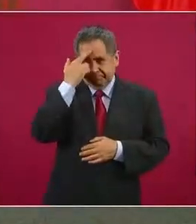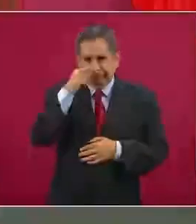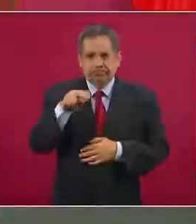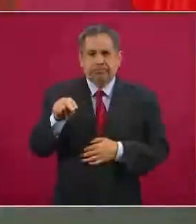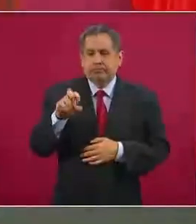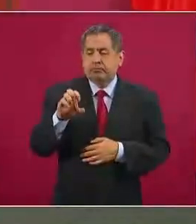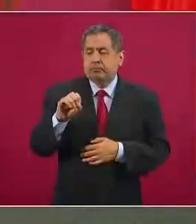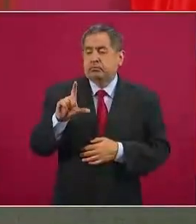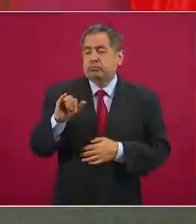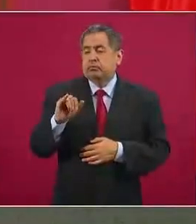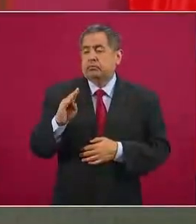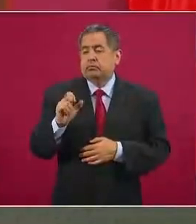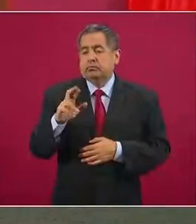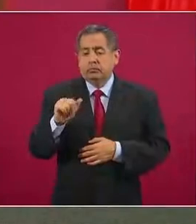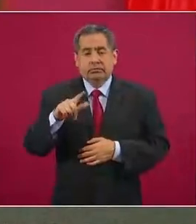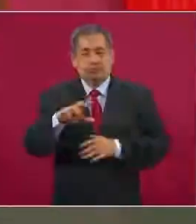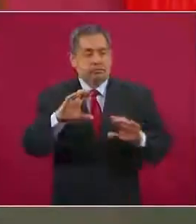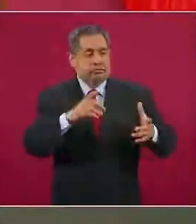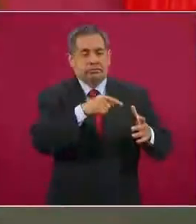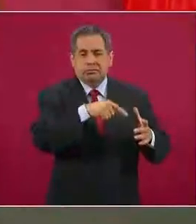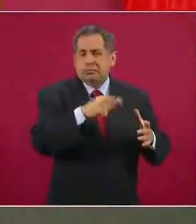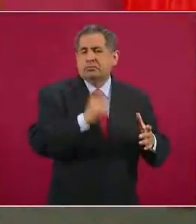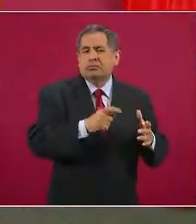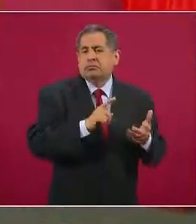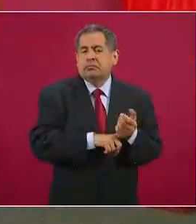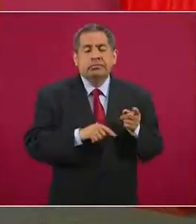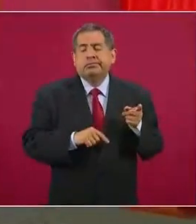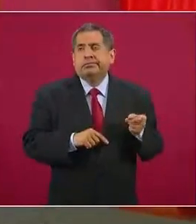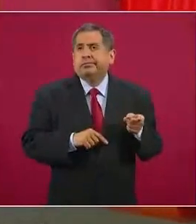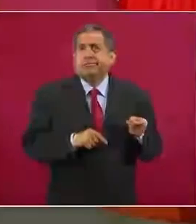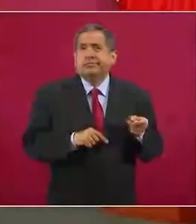implicaba cero